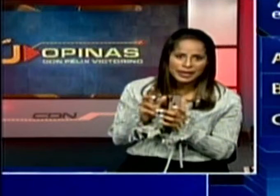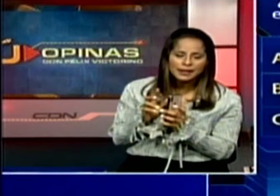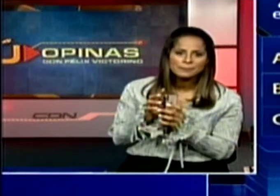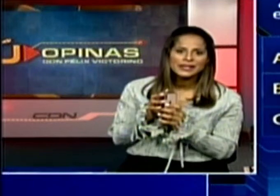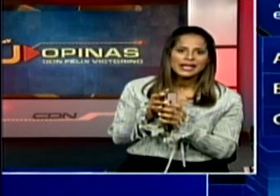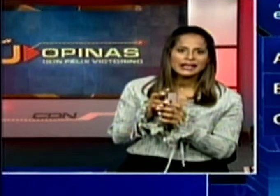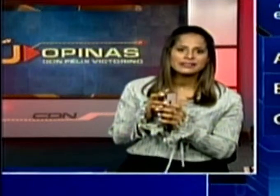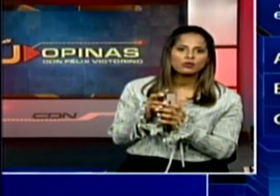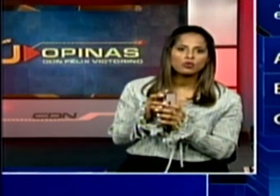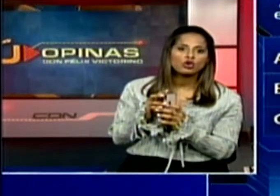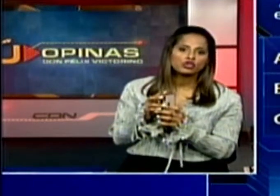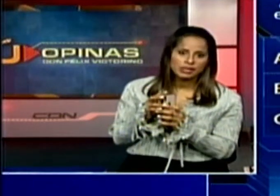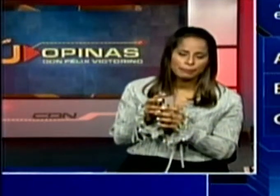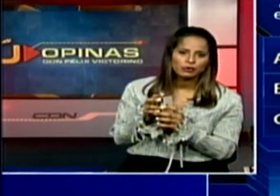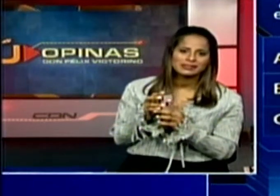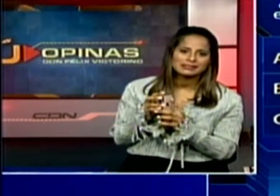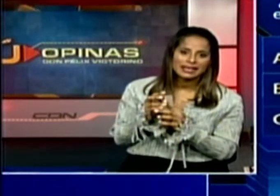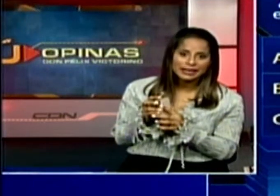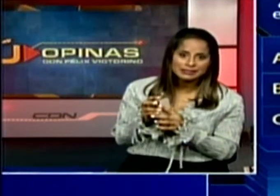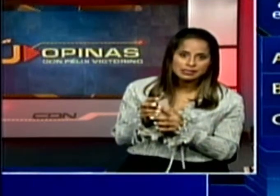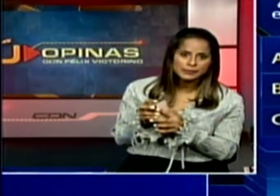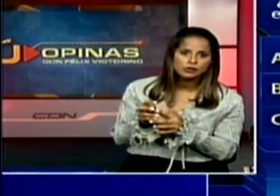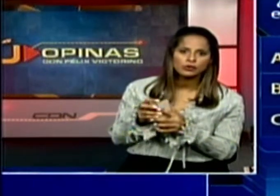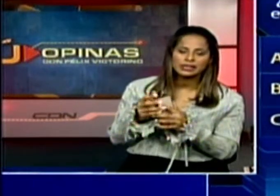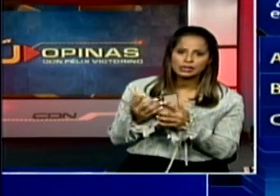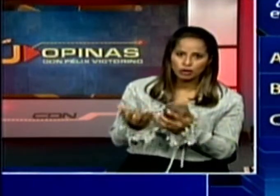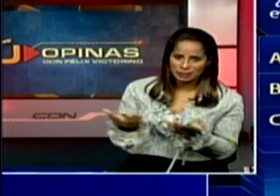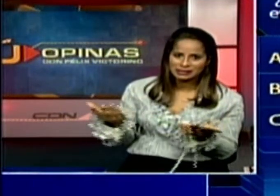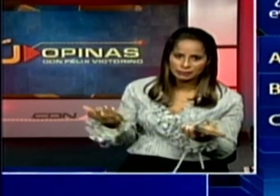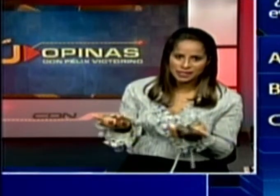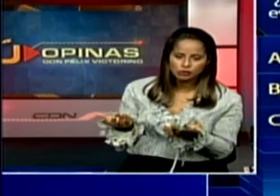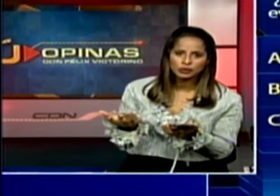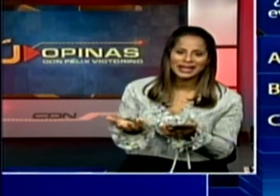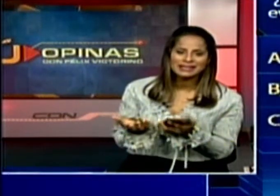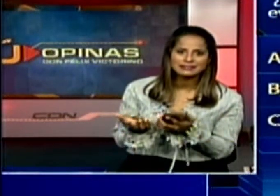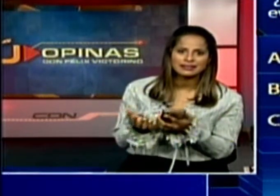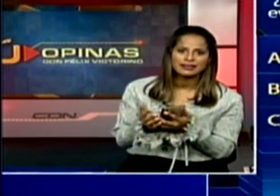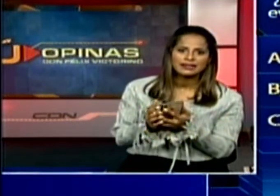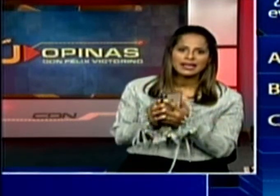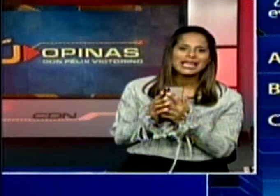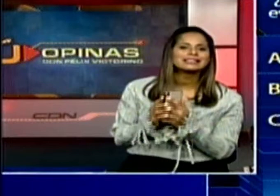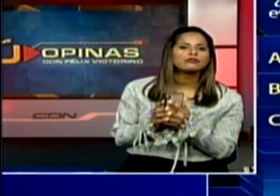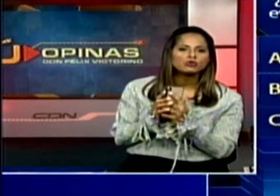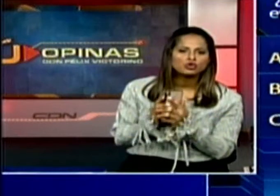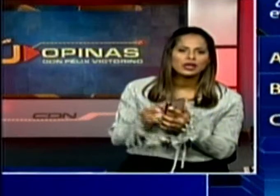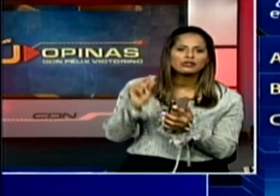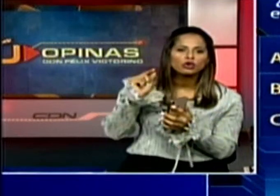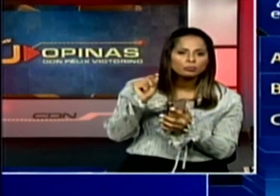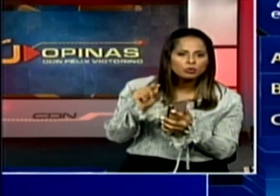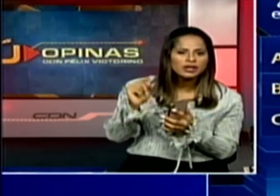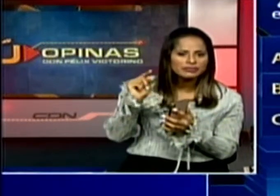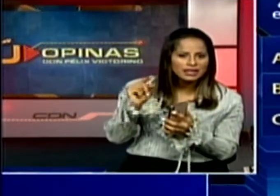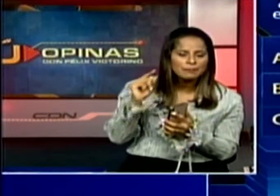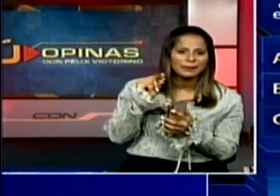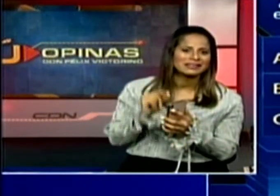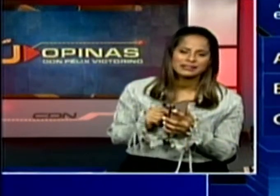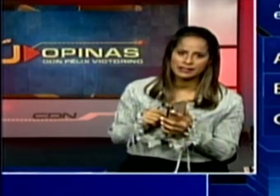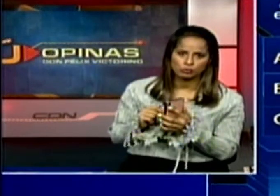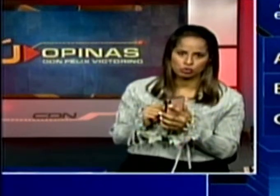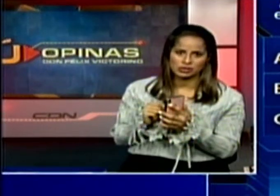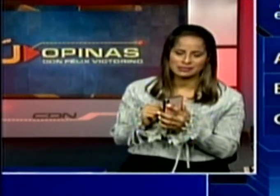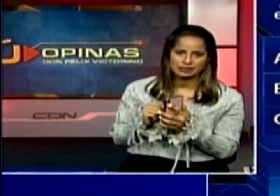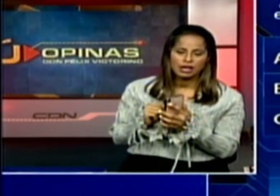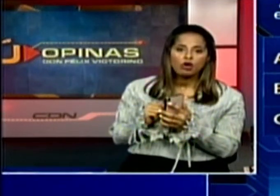APP, que según los reportes que he recibido y los levantamientos que hice, está funcionando muy bien para